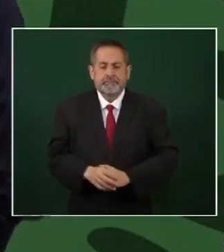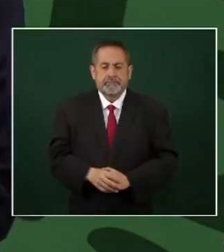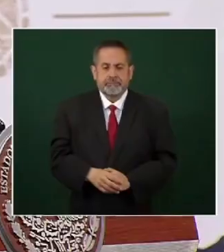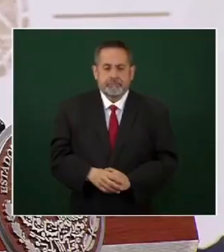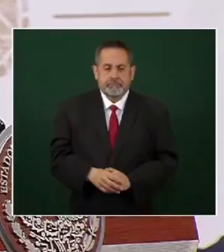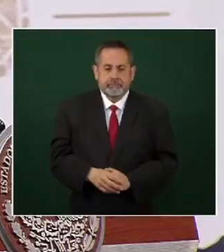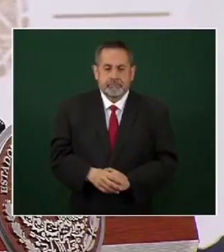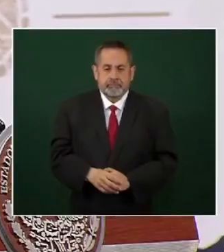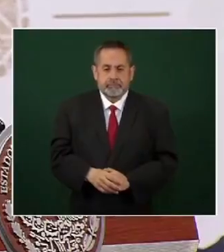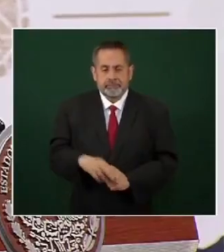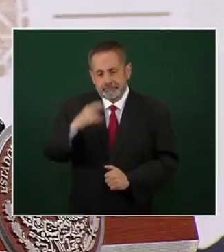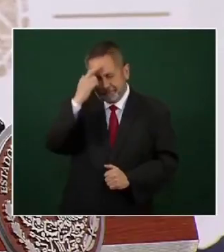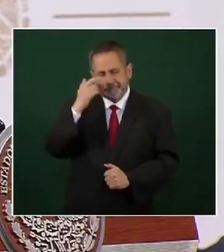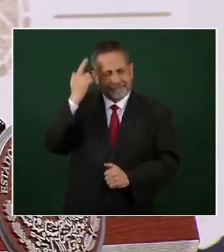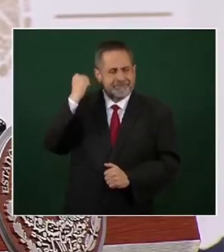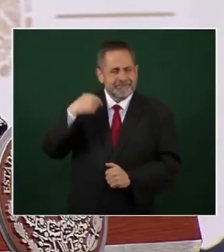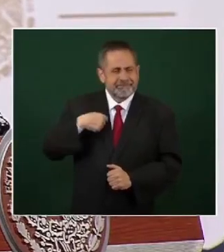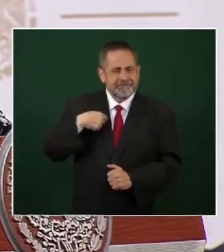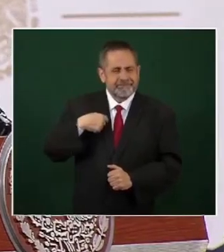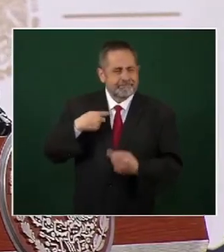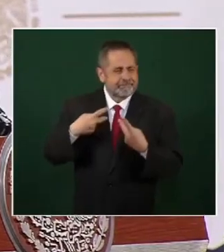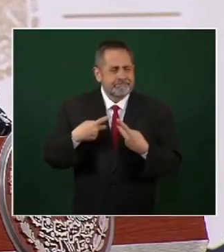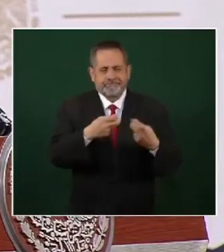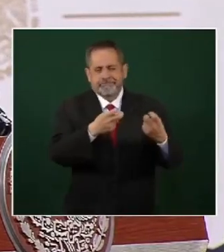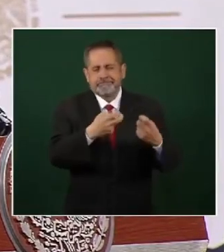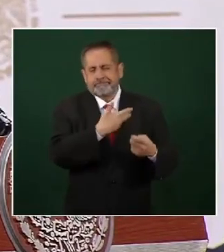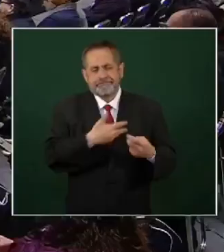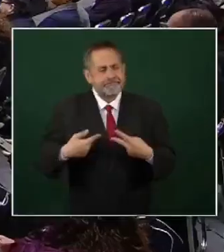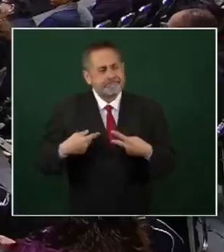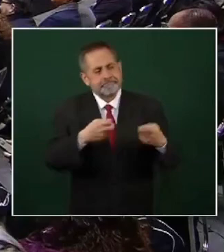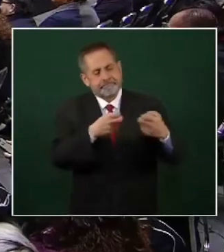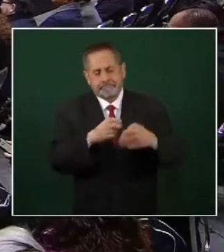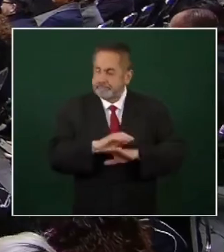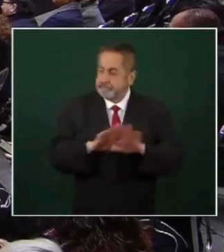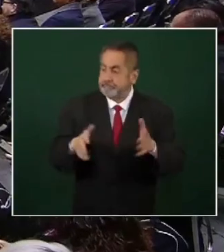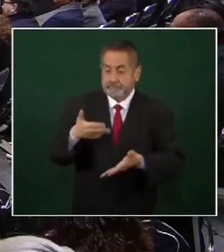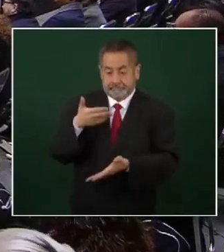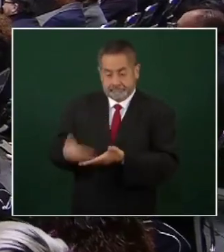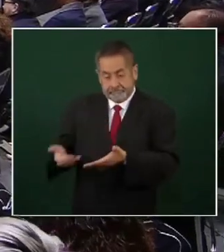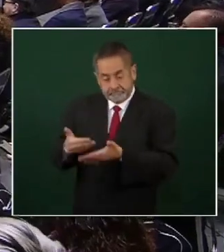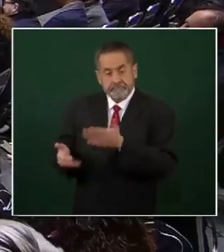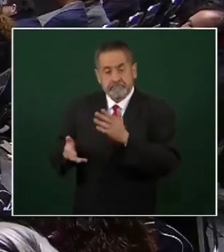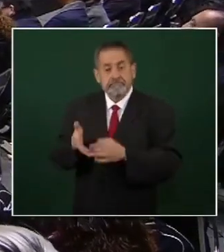Y entonces pues no se podía cumplir. Pero ahora que se ganó,